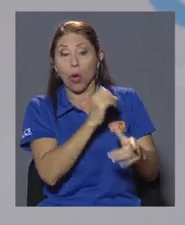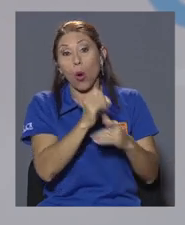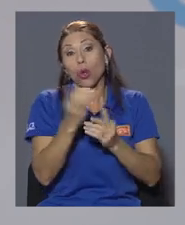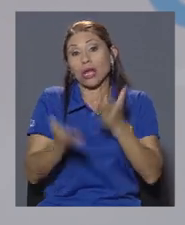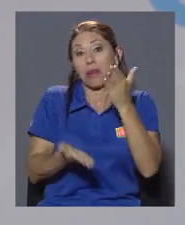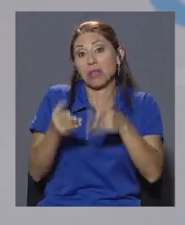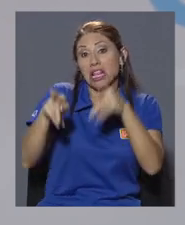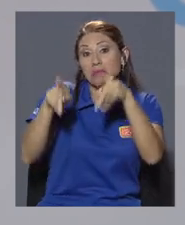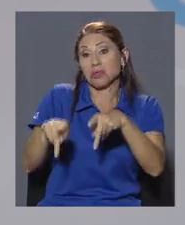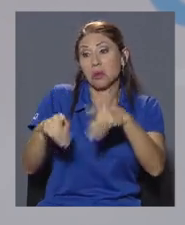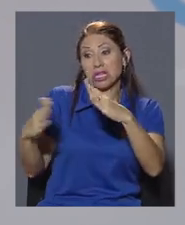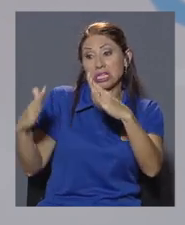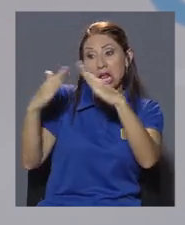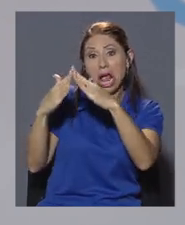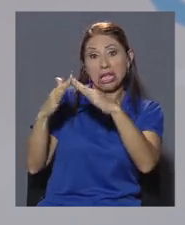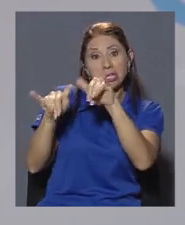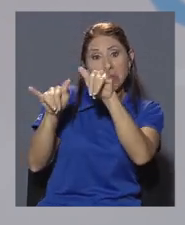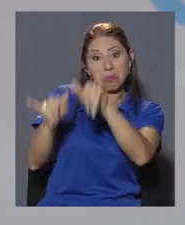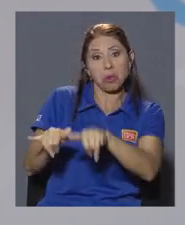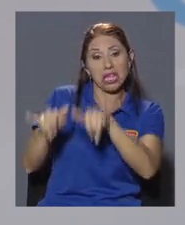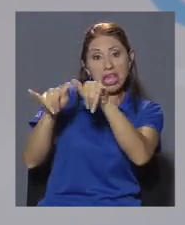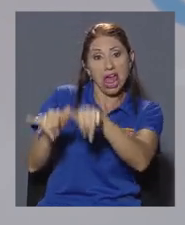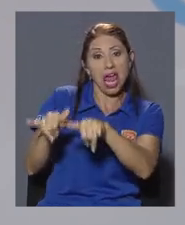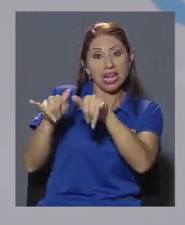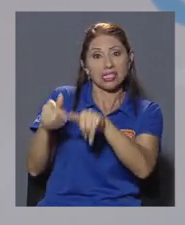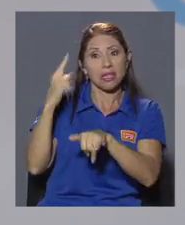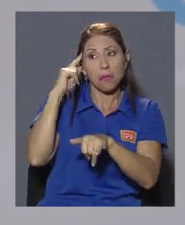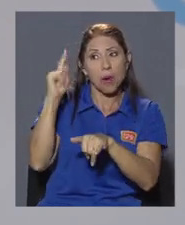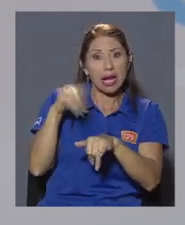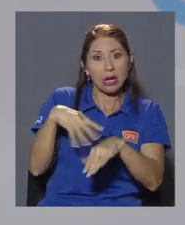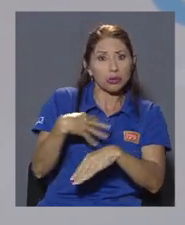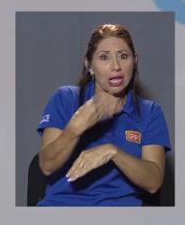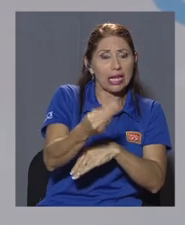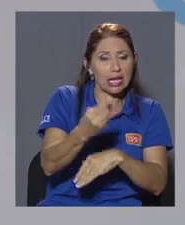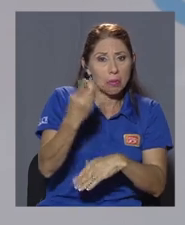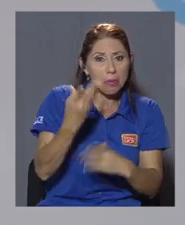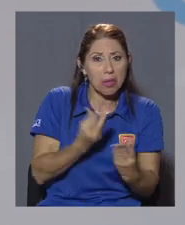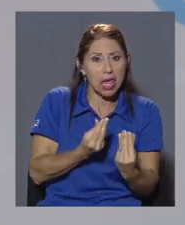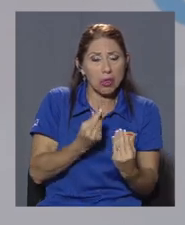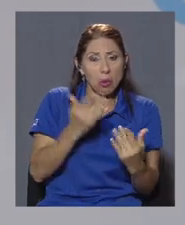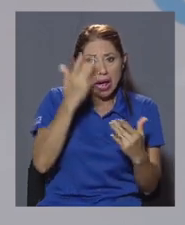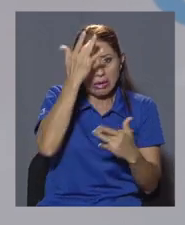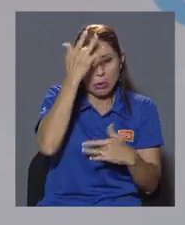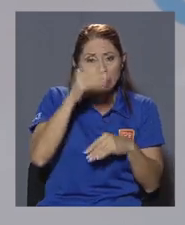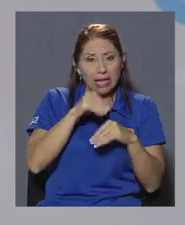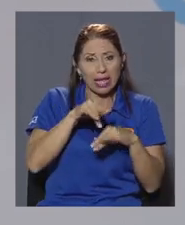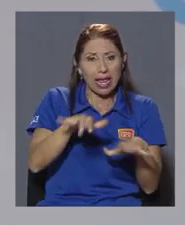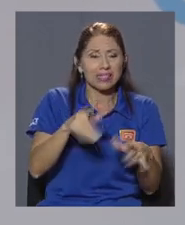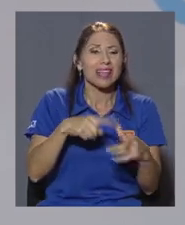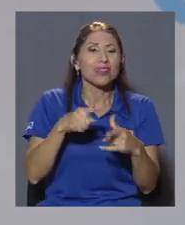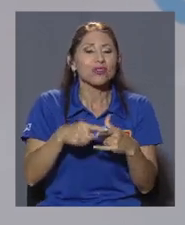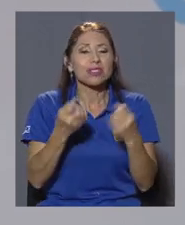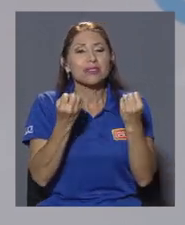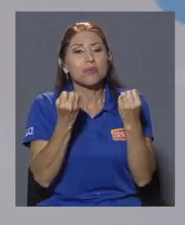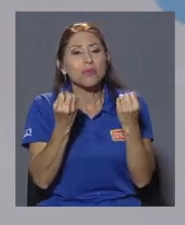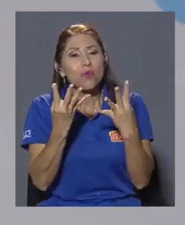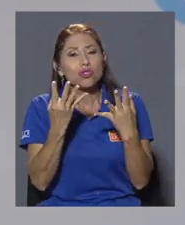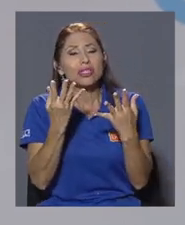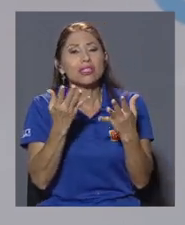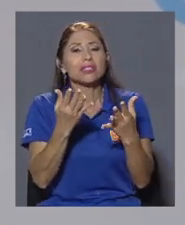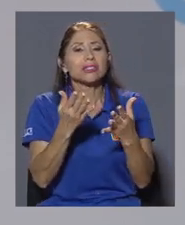estar en sus y quedarse en sus casas por el miedo a contagiarse entonces se pueden estudiar muchos escenarios